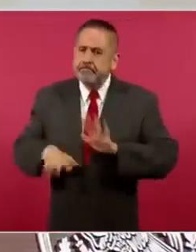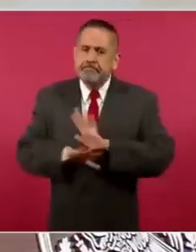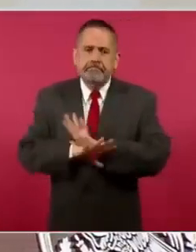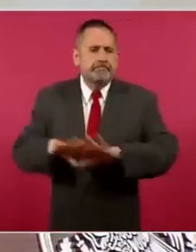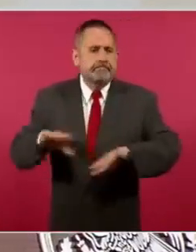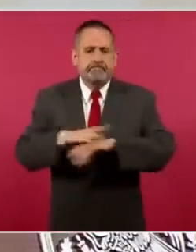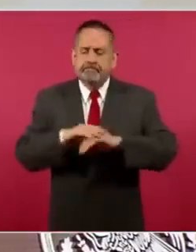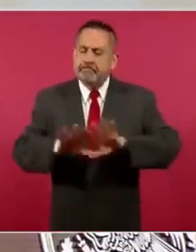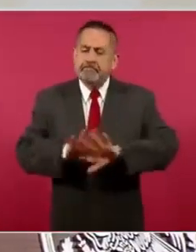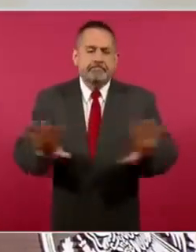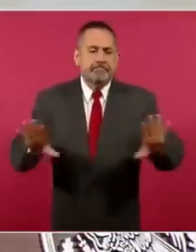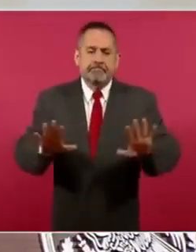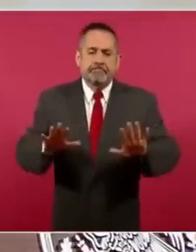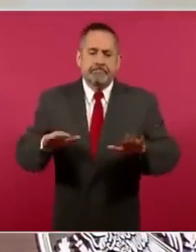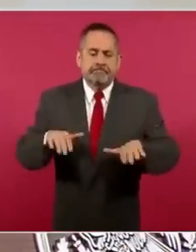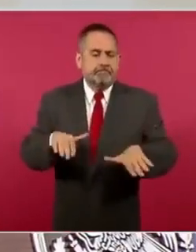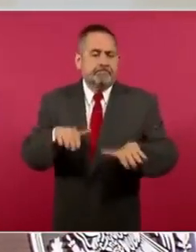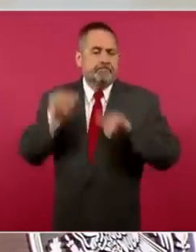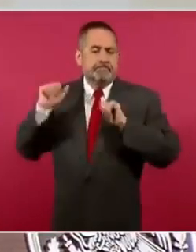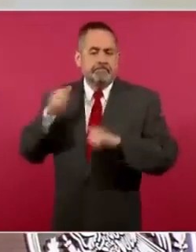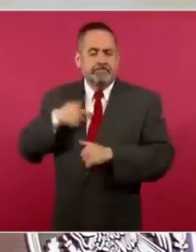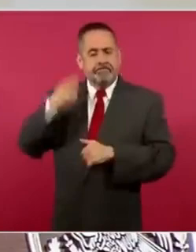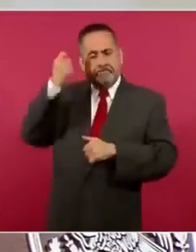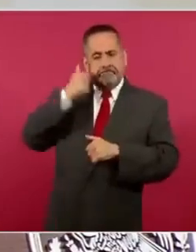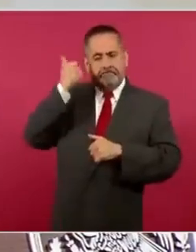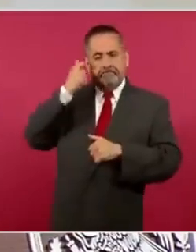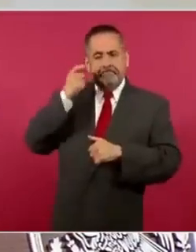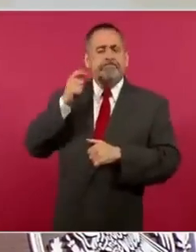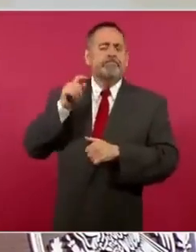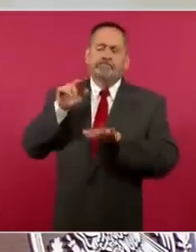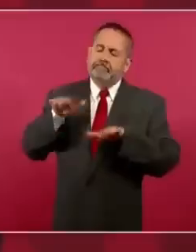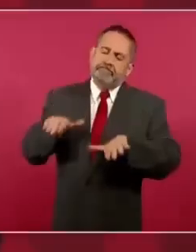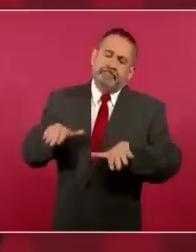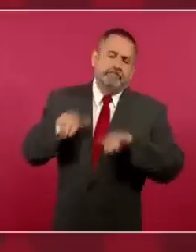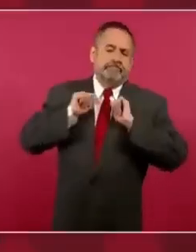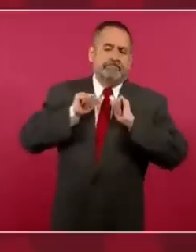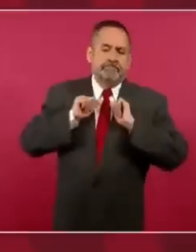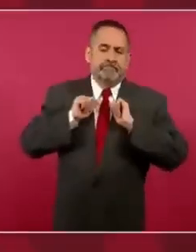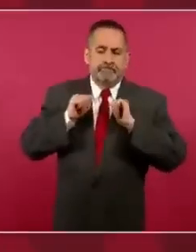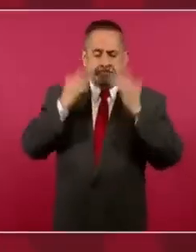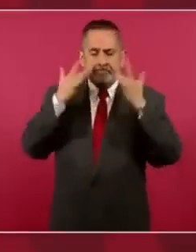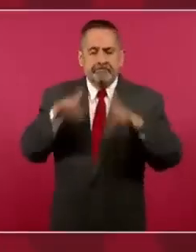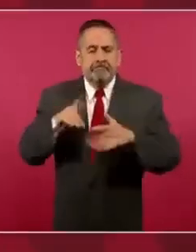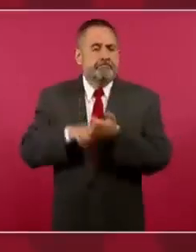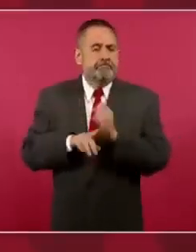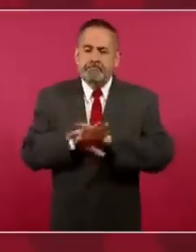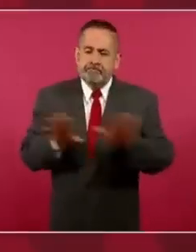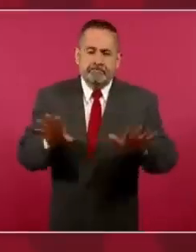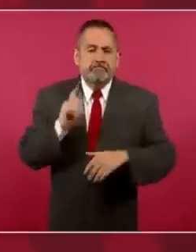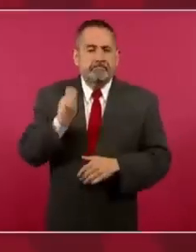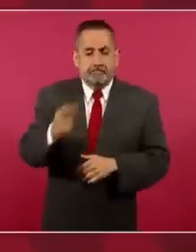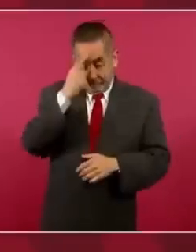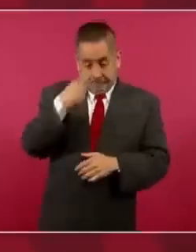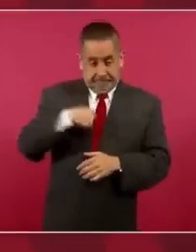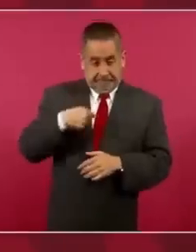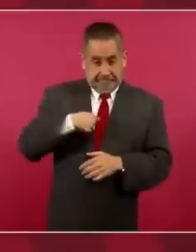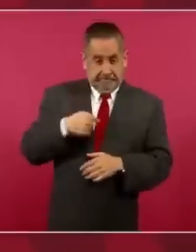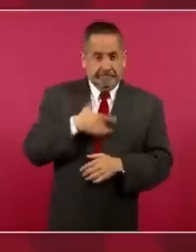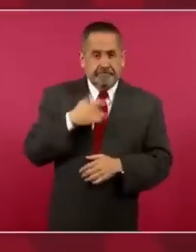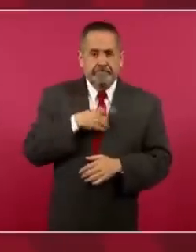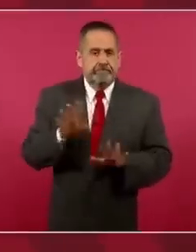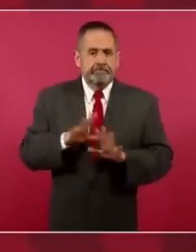me jubilo. Y jubilar es sinónimo para mí